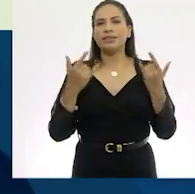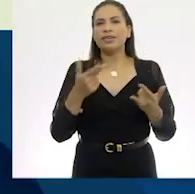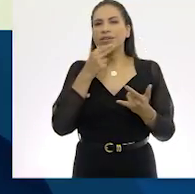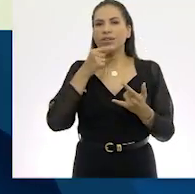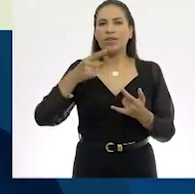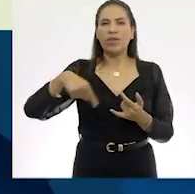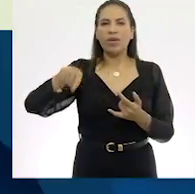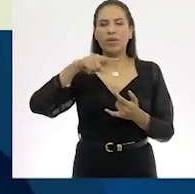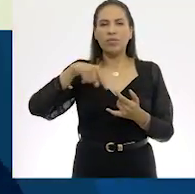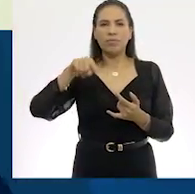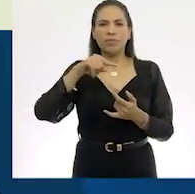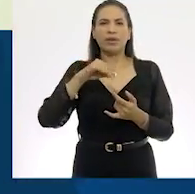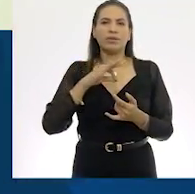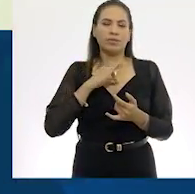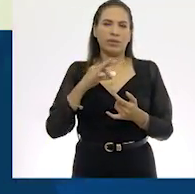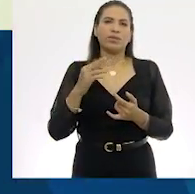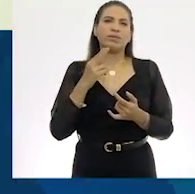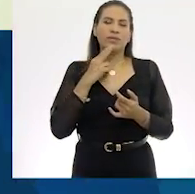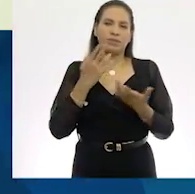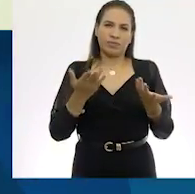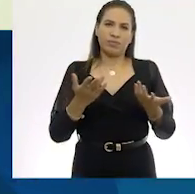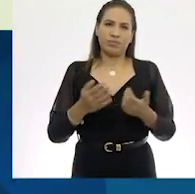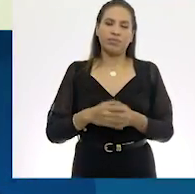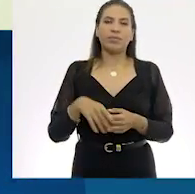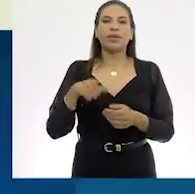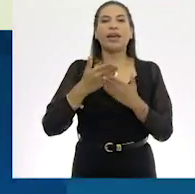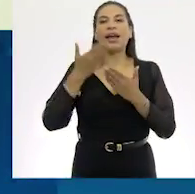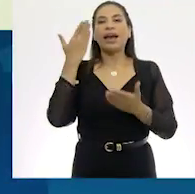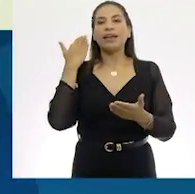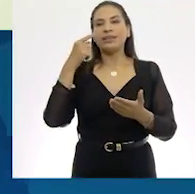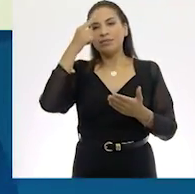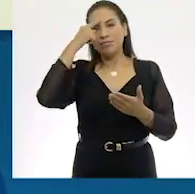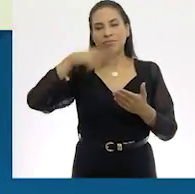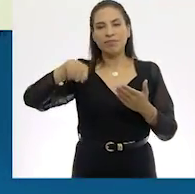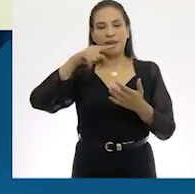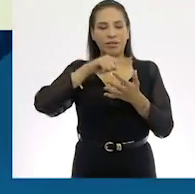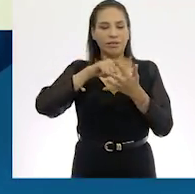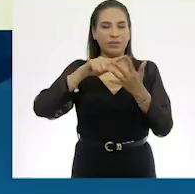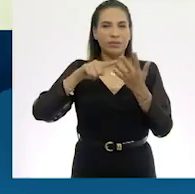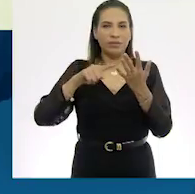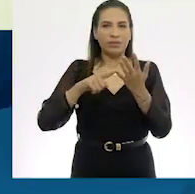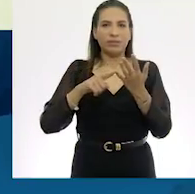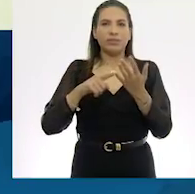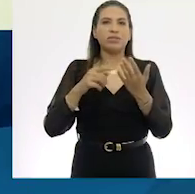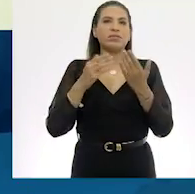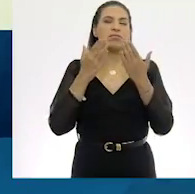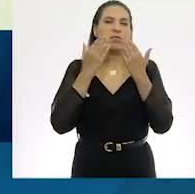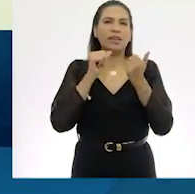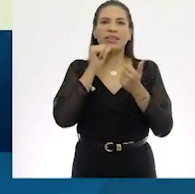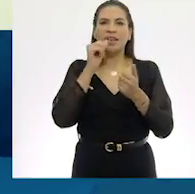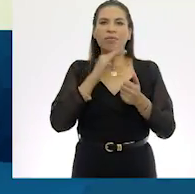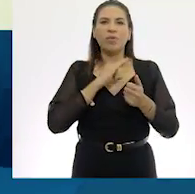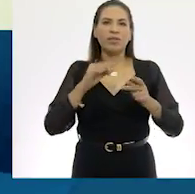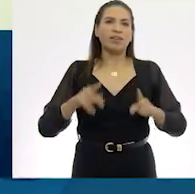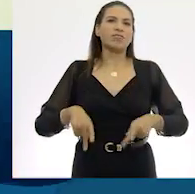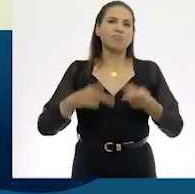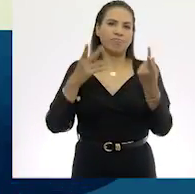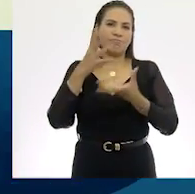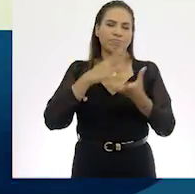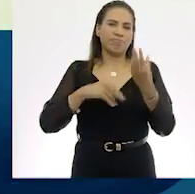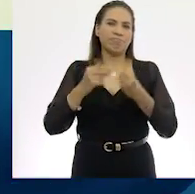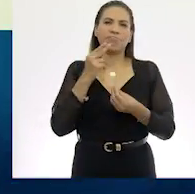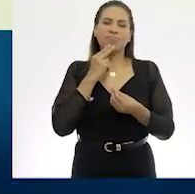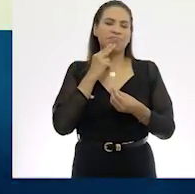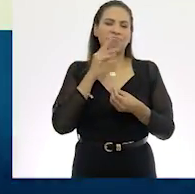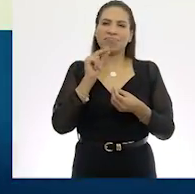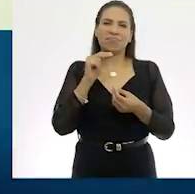apenas han necesitado los números. Antes recolectaban solo lo que necesitaban. No sobraba nada para comerciar. No tenía sentido